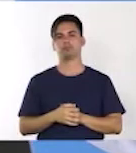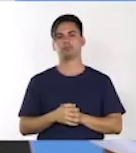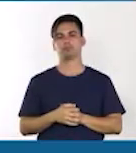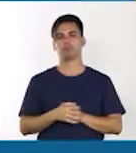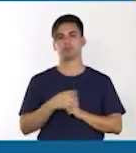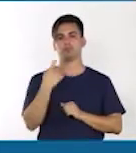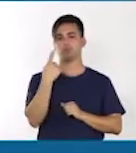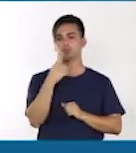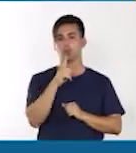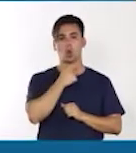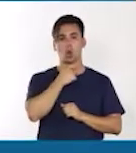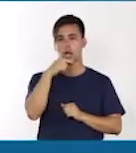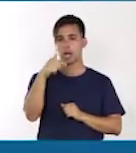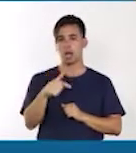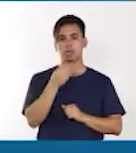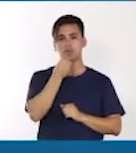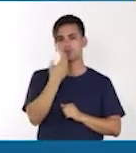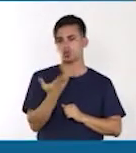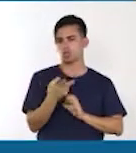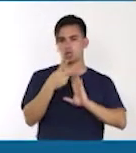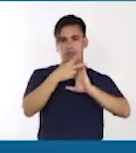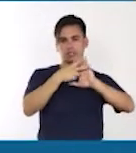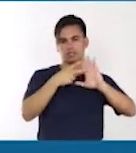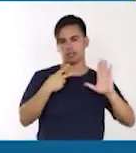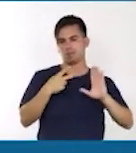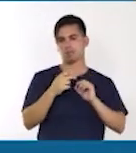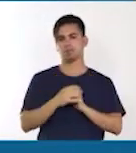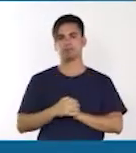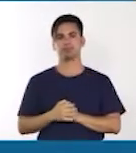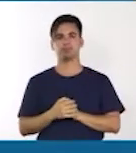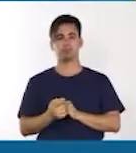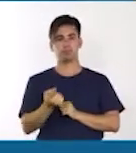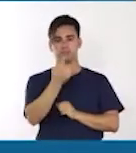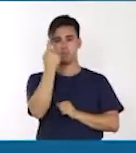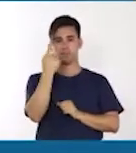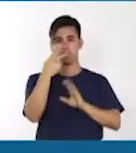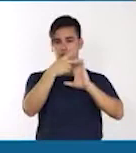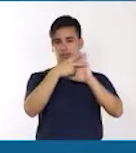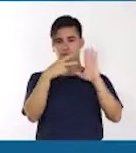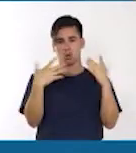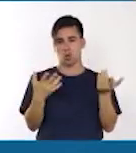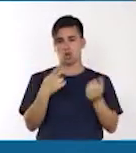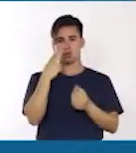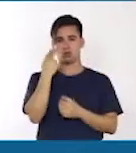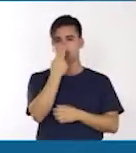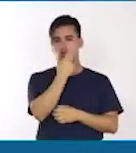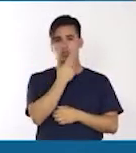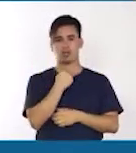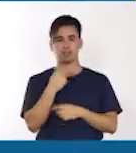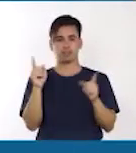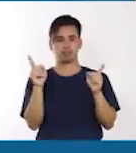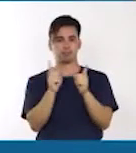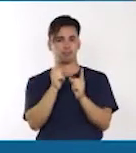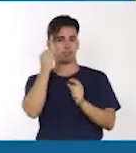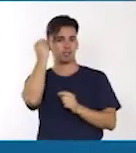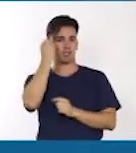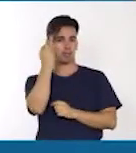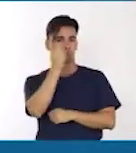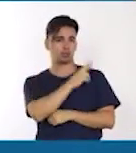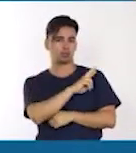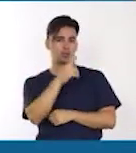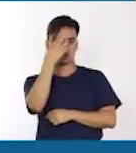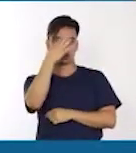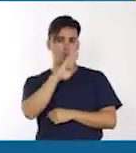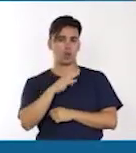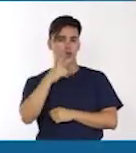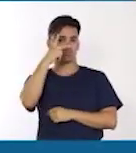Un solo ejemplo de posibles temas. Uno sería José Martí, síntesis del pensamiento revolucionario cubano del